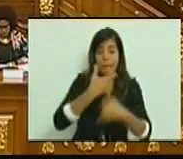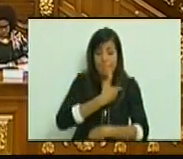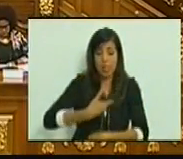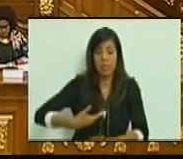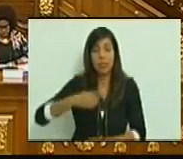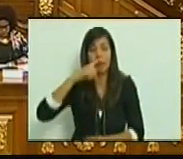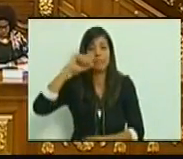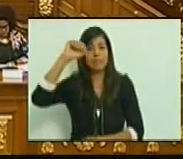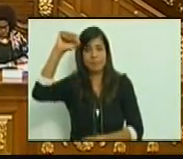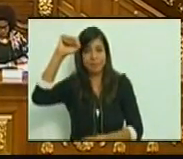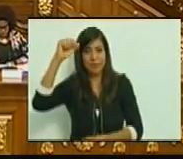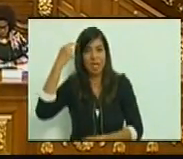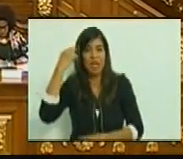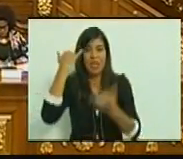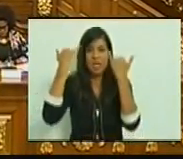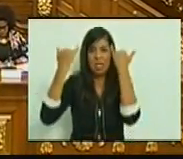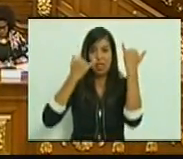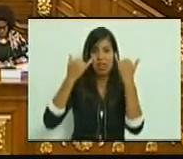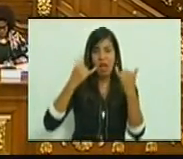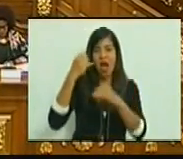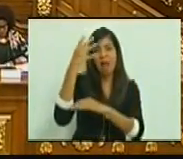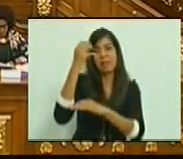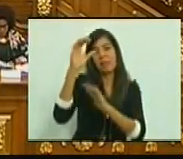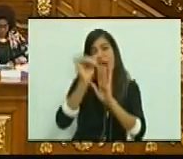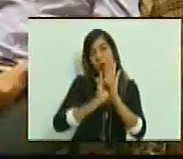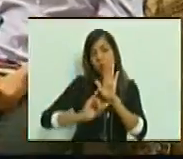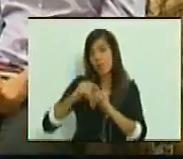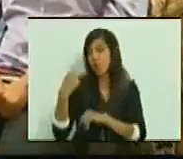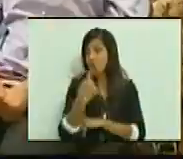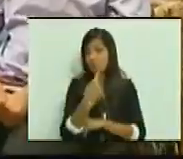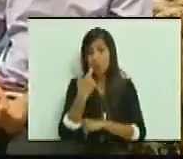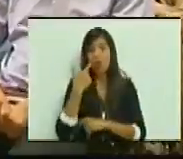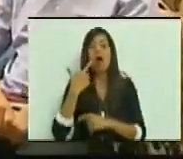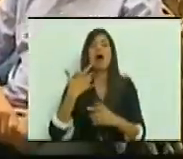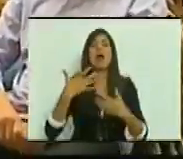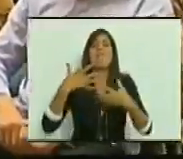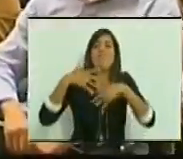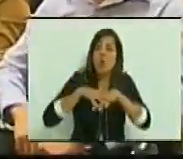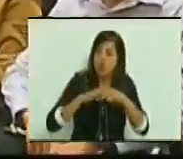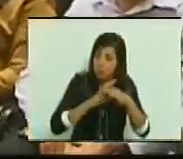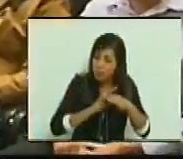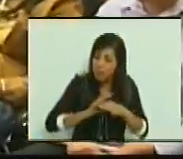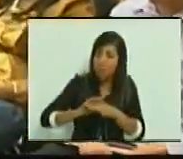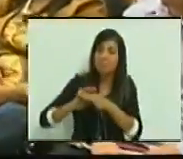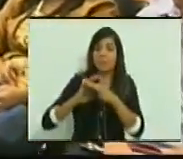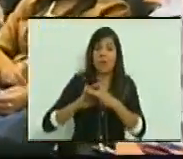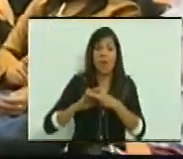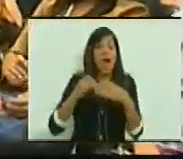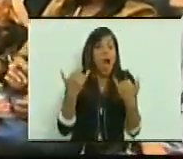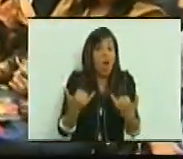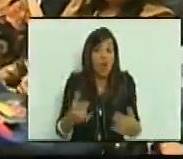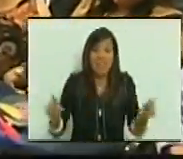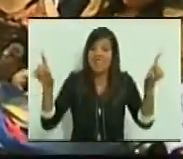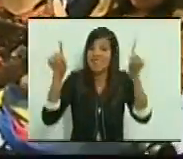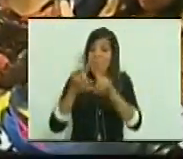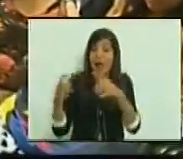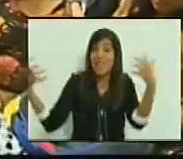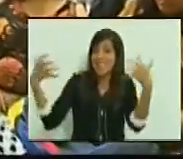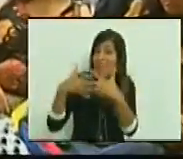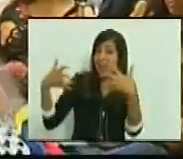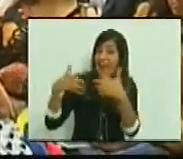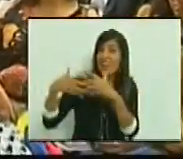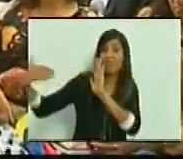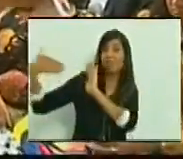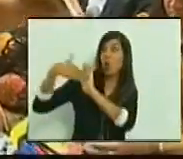Nicolás Maduro, con las iniciativas como Asamblea Nacional Constituyente, construyamos. Estamos en guerras, compañeros, nos comportamos para la